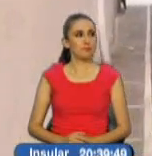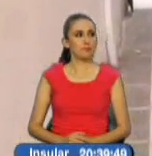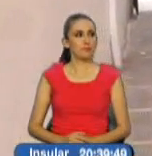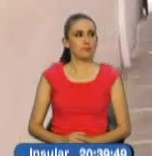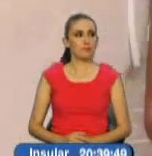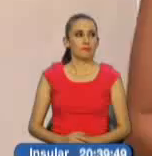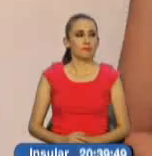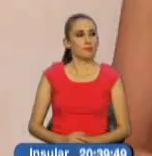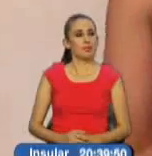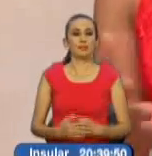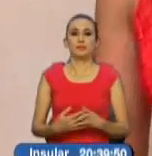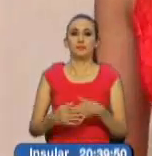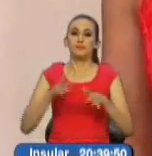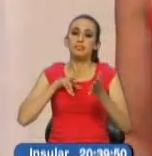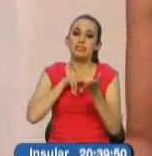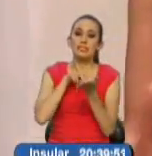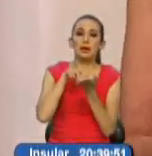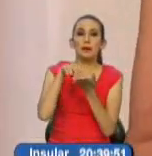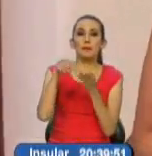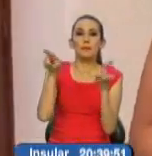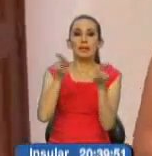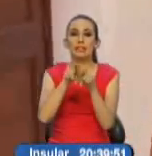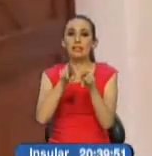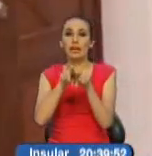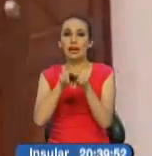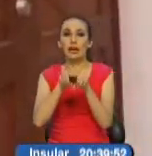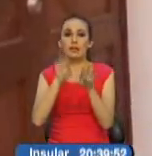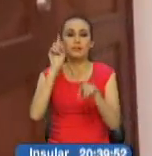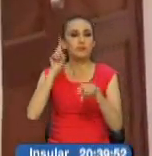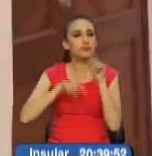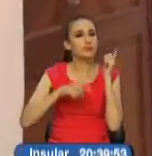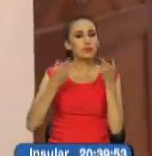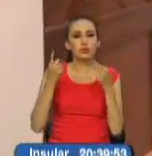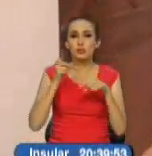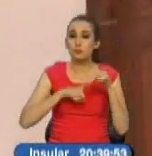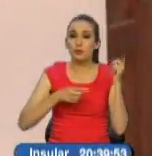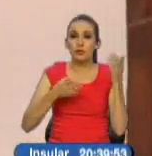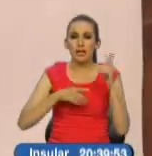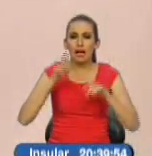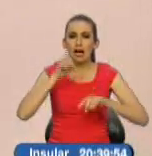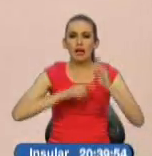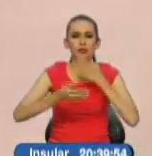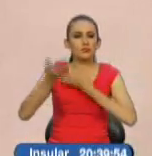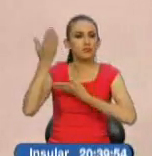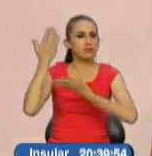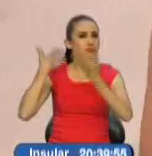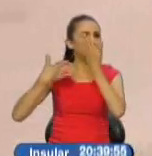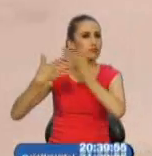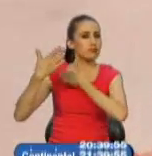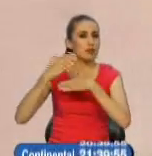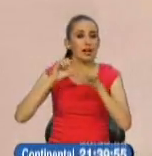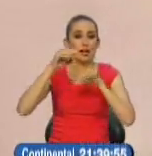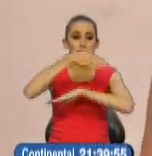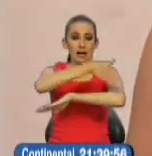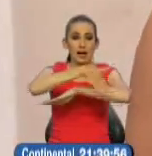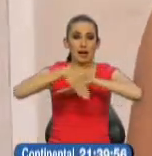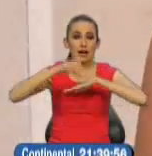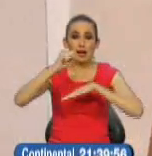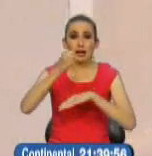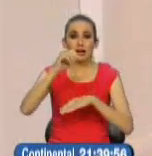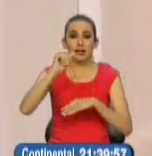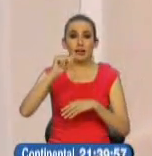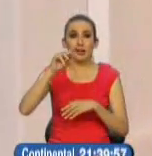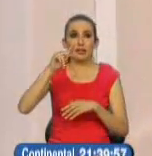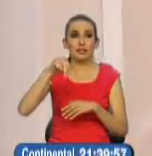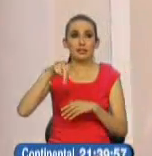Caminar por este pequeño pasaje no era posible hasta hace pocos meses. Para los historiadores, la calle Santana, ubicada en el centro histórico de